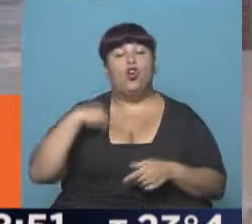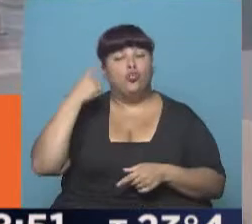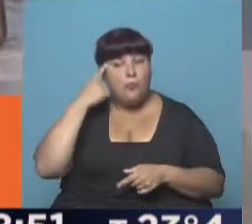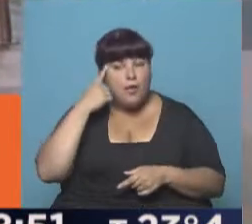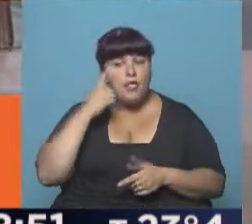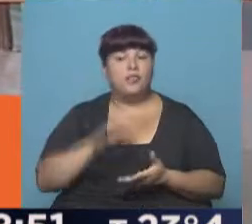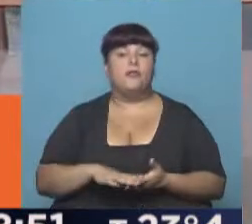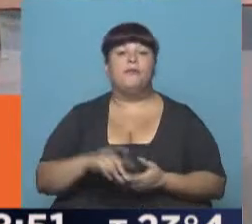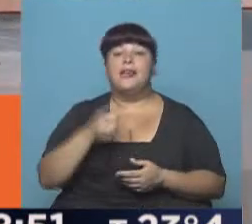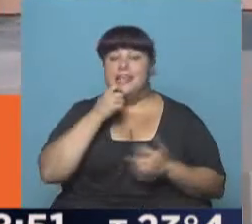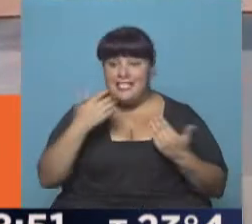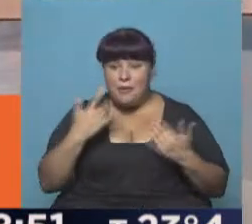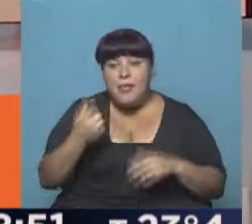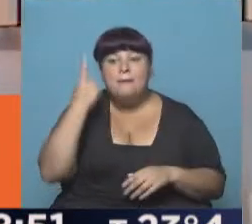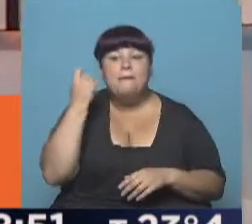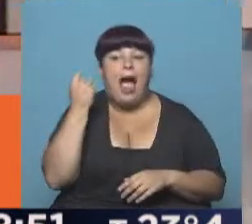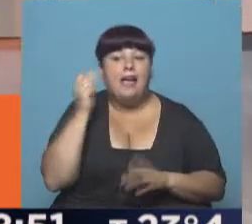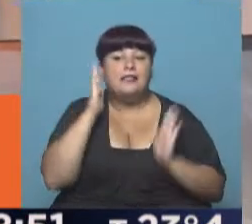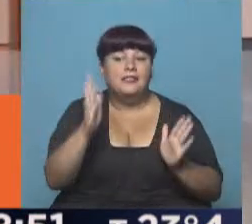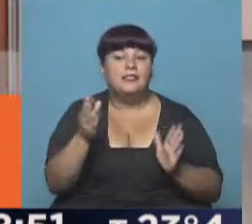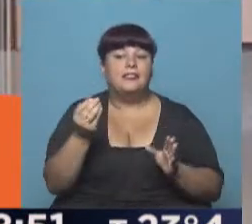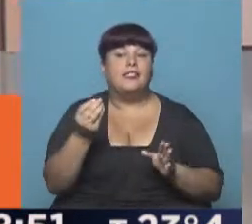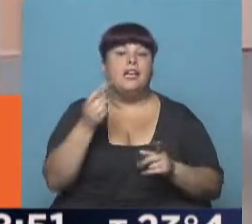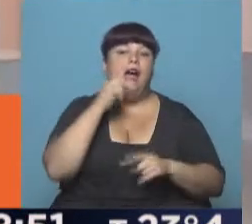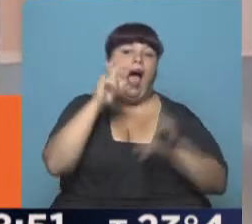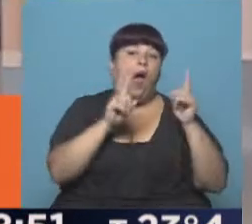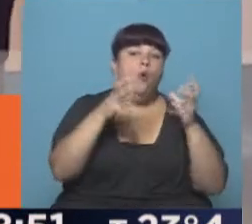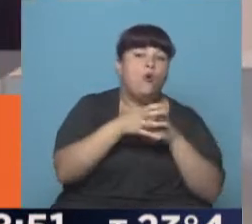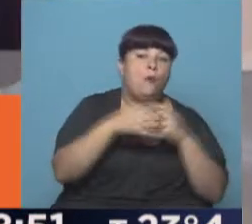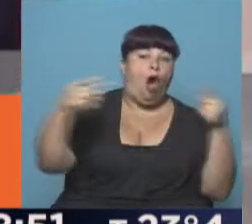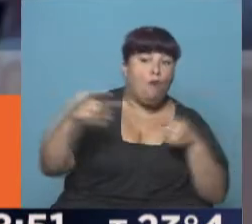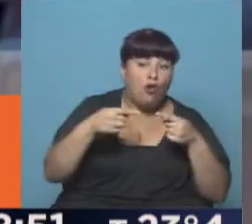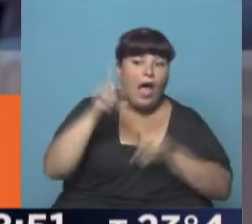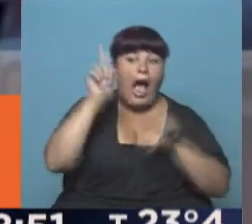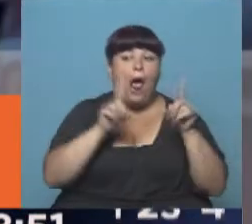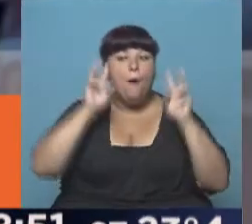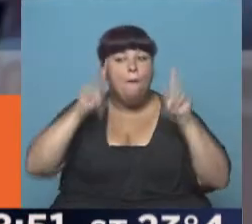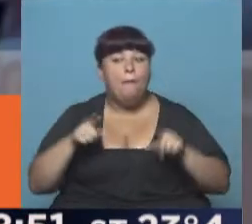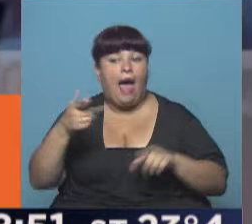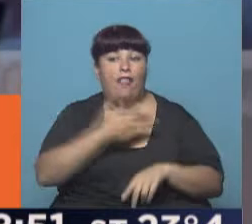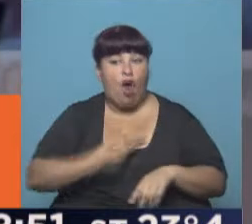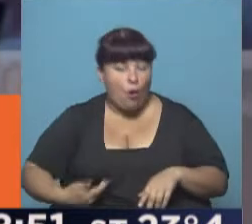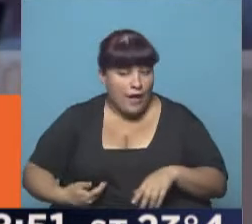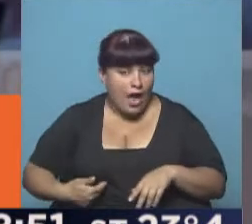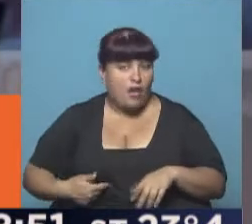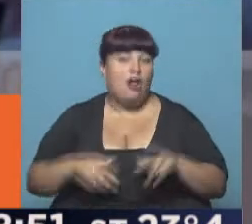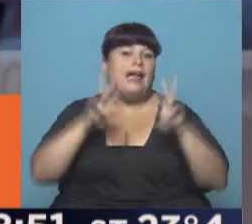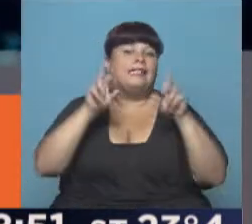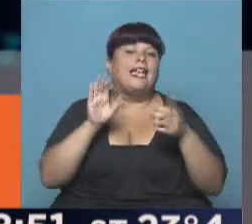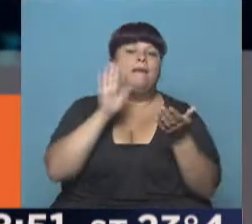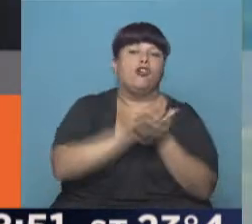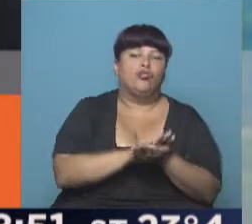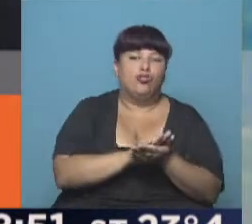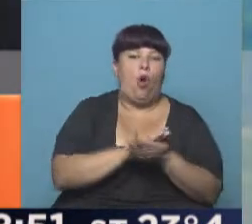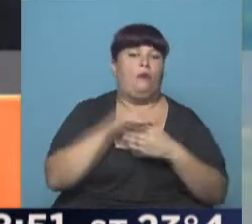que si podemos priorizar con algunos sectores de la oposición alguna política de Estado en temas vinculados